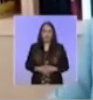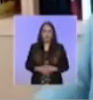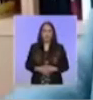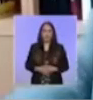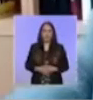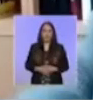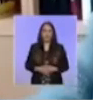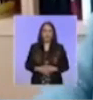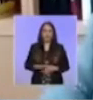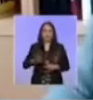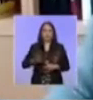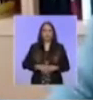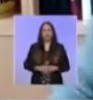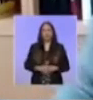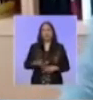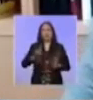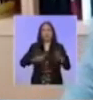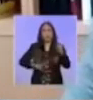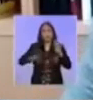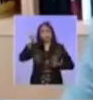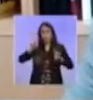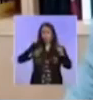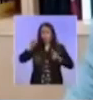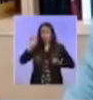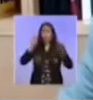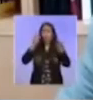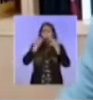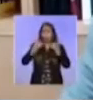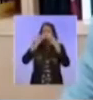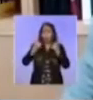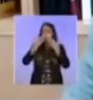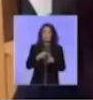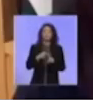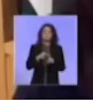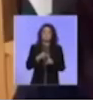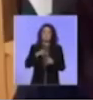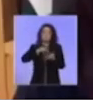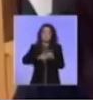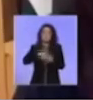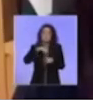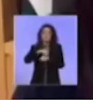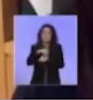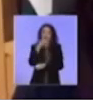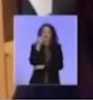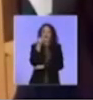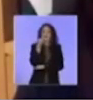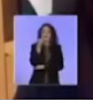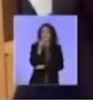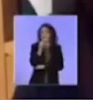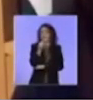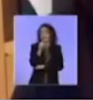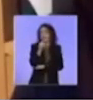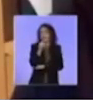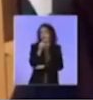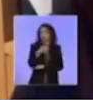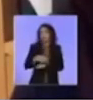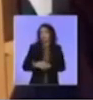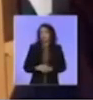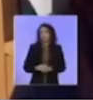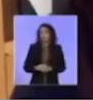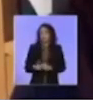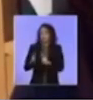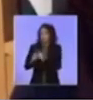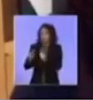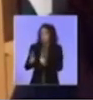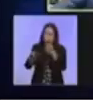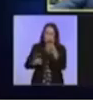Morena. Morena recupera unas diputaciones que le habían quitado en el Congreso de Hidalgo. Así lo dio a